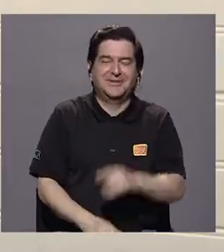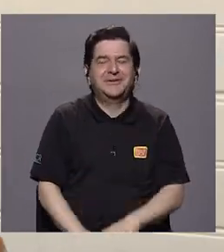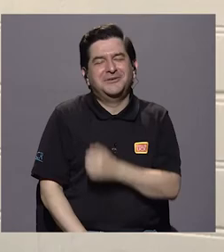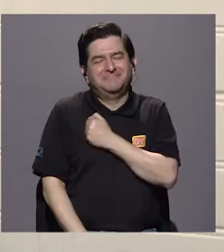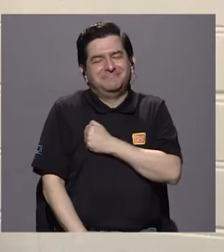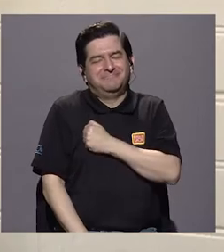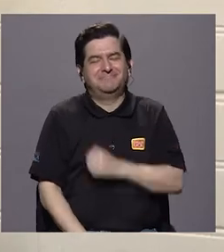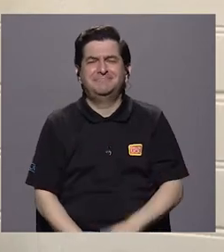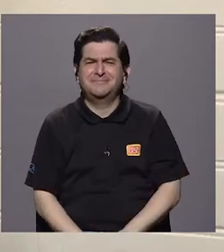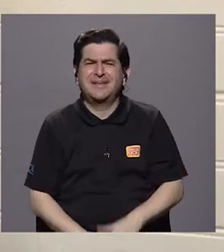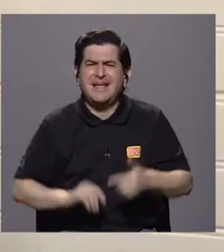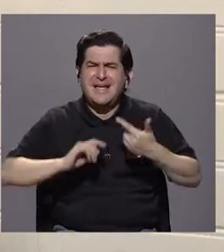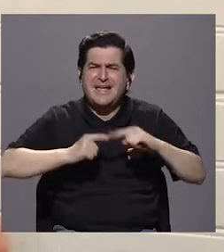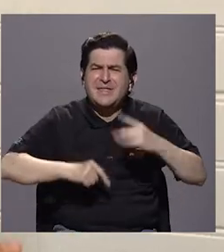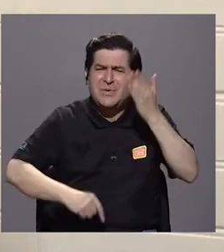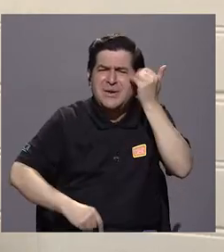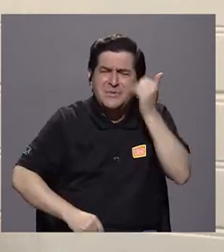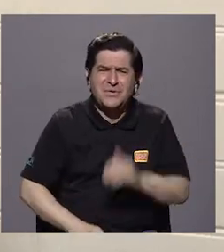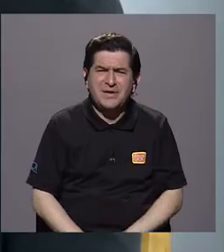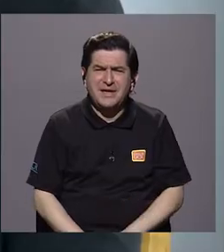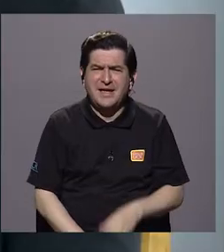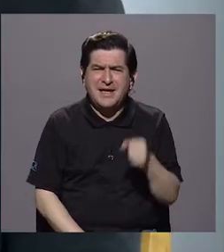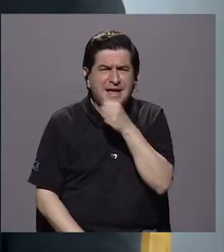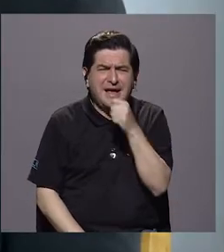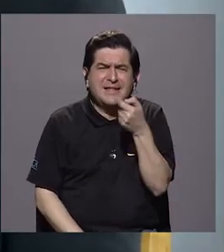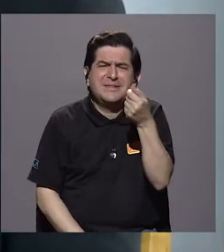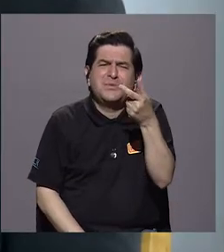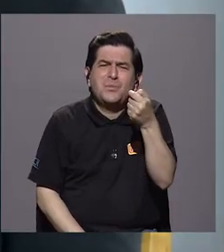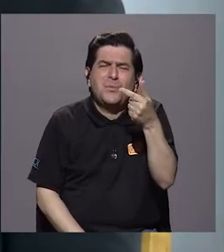¿Por qué duele? Cántenos un cachito.